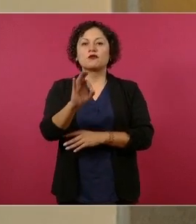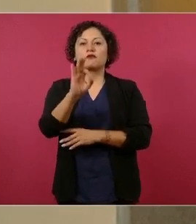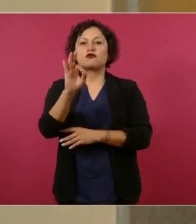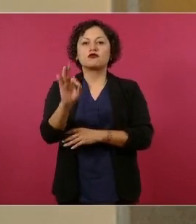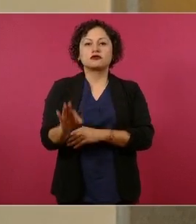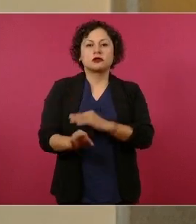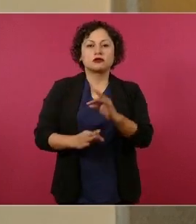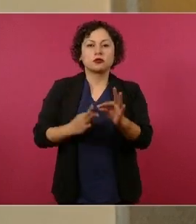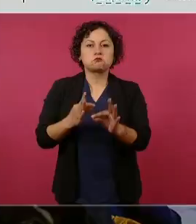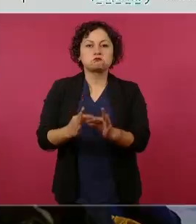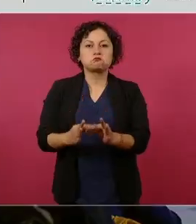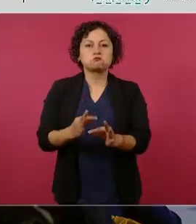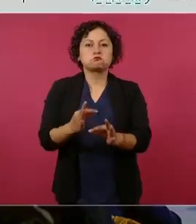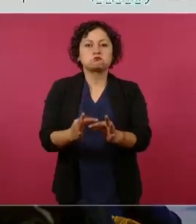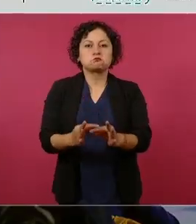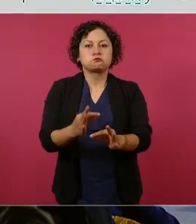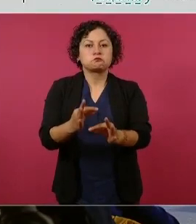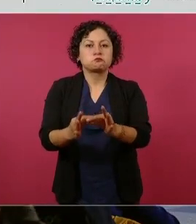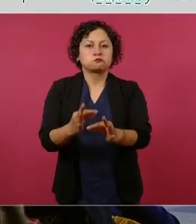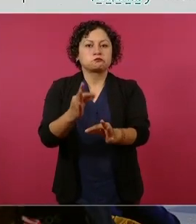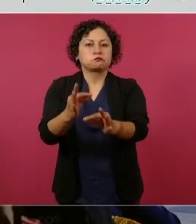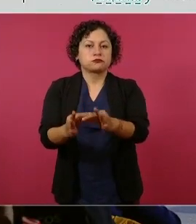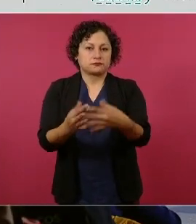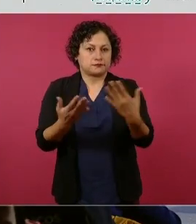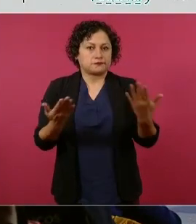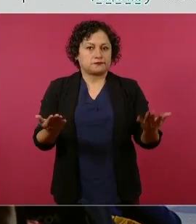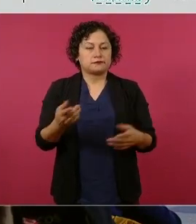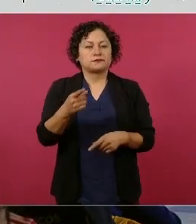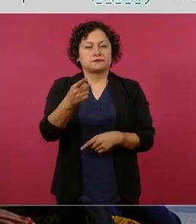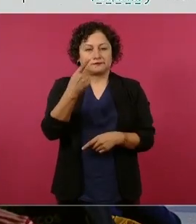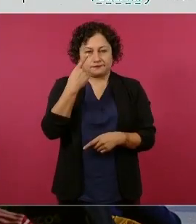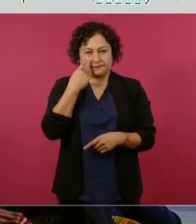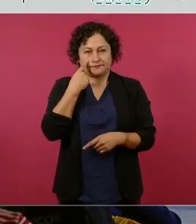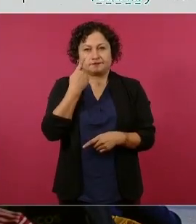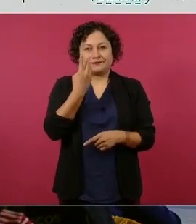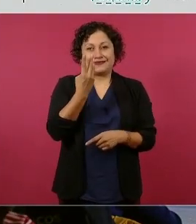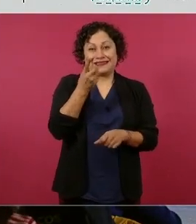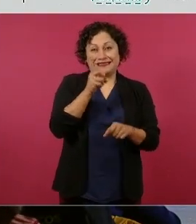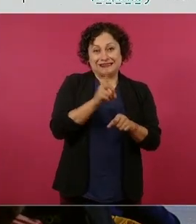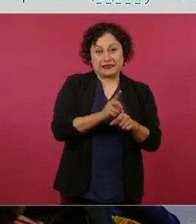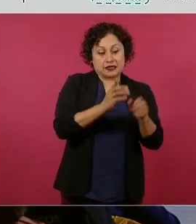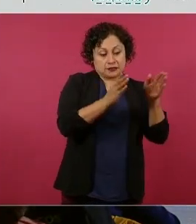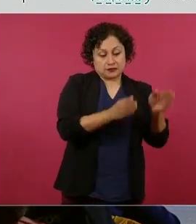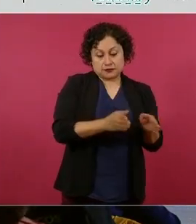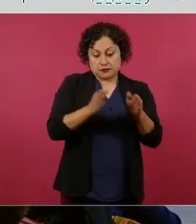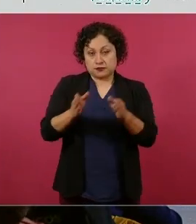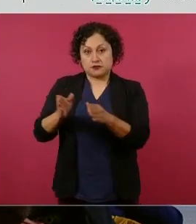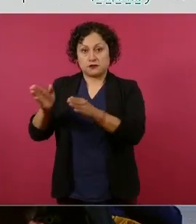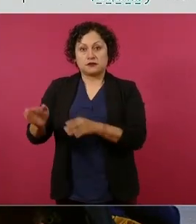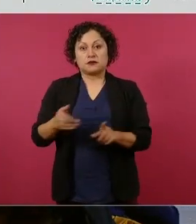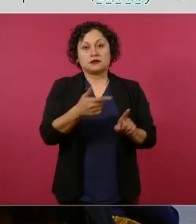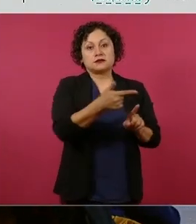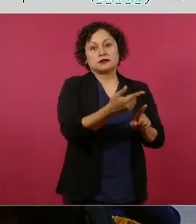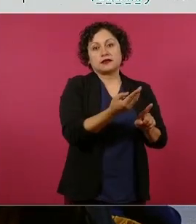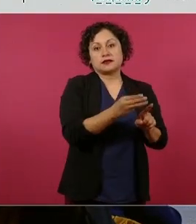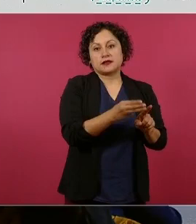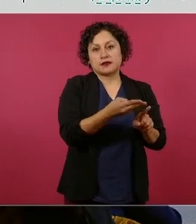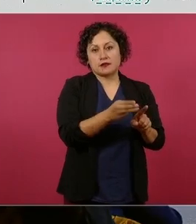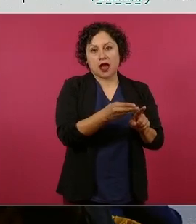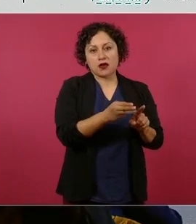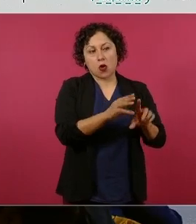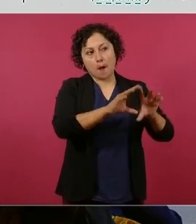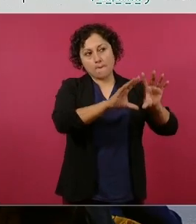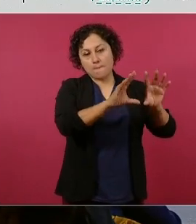tiempo. Entrando a detalle en lo que sucedió en cada uno de estos tres días, el día 7 de mayo fue el de mayor afectación, se